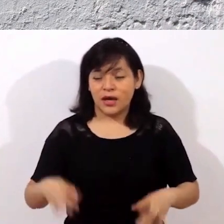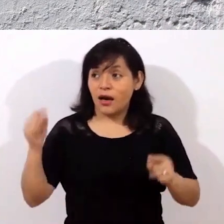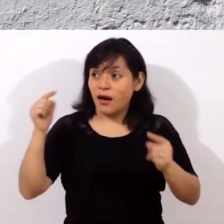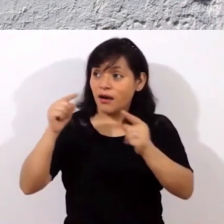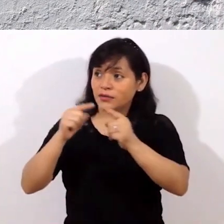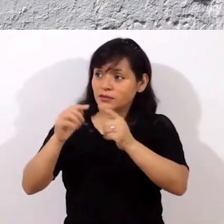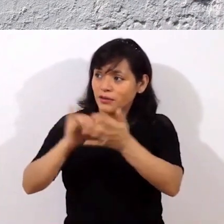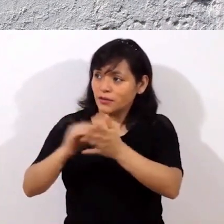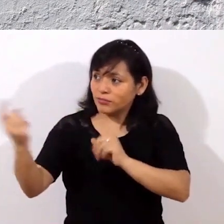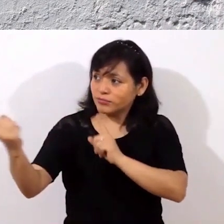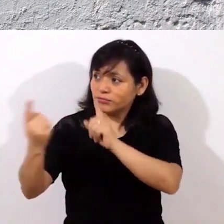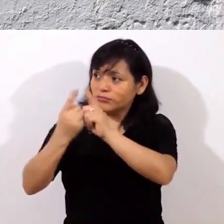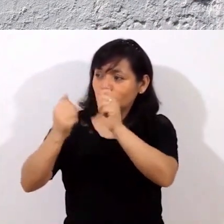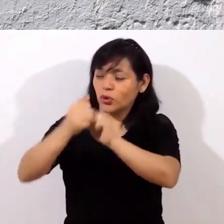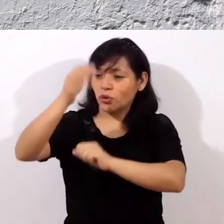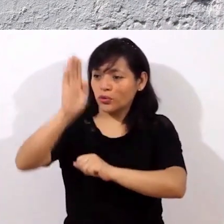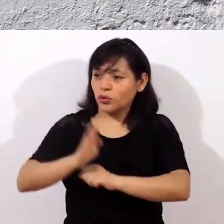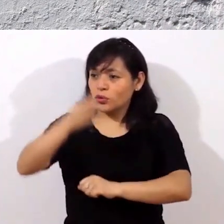Y aunque mis pecados hayan sido